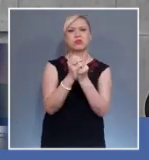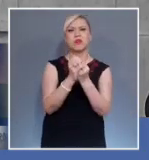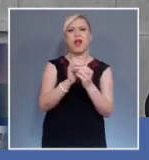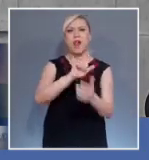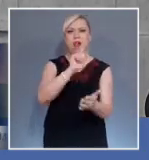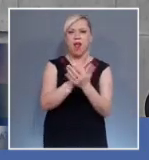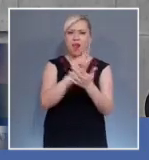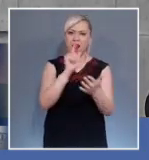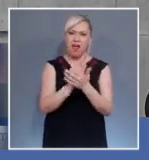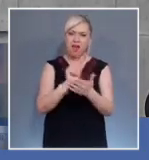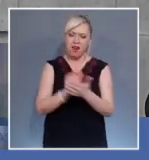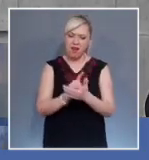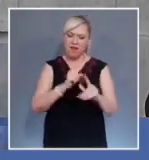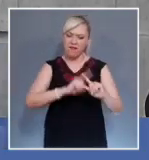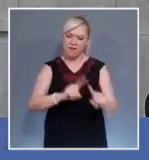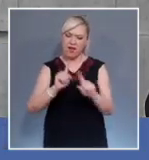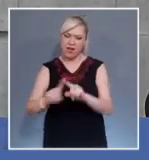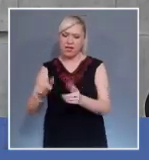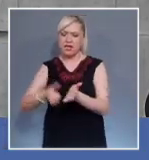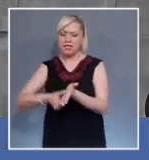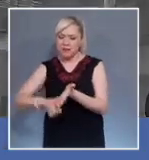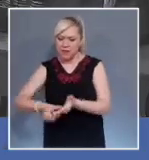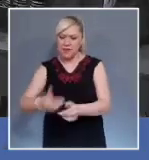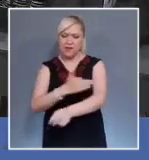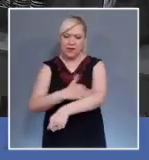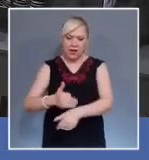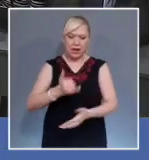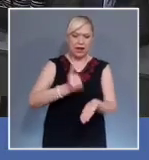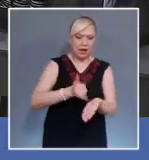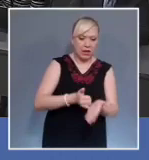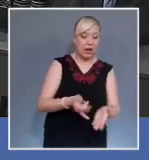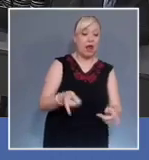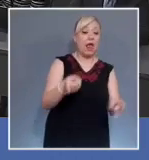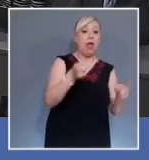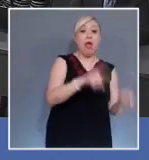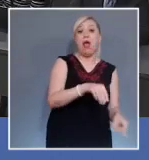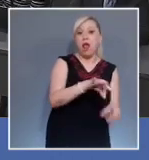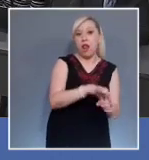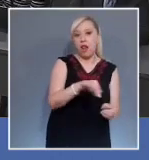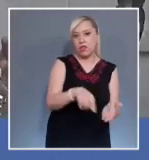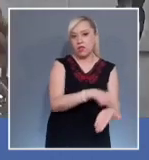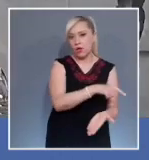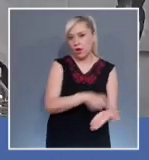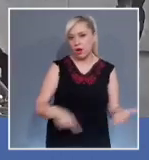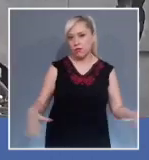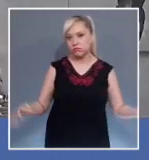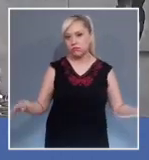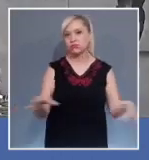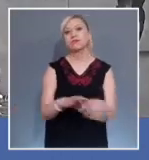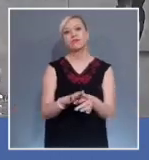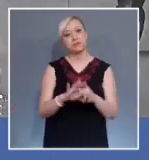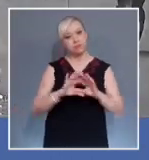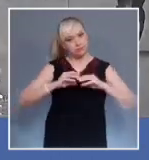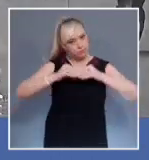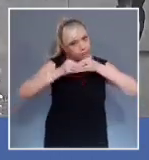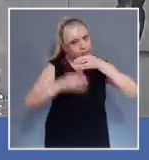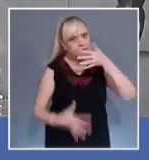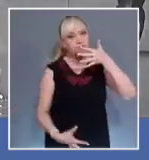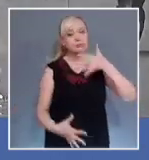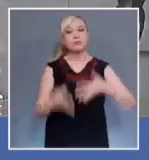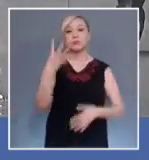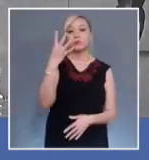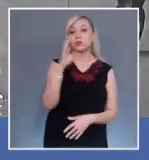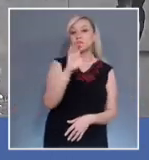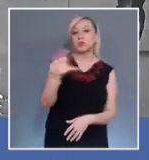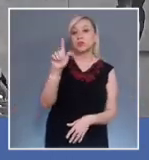se extiende a otras áreas del derecho en su elaboración colaboraron 470 personas que